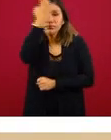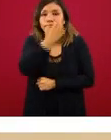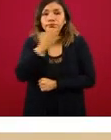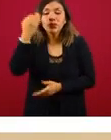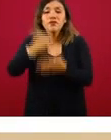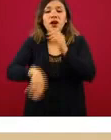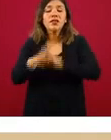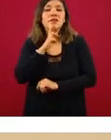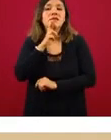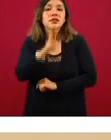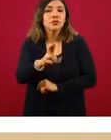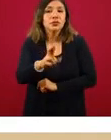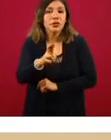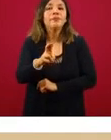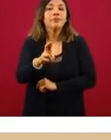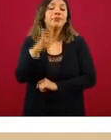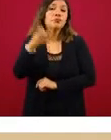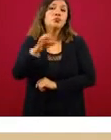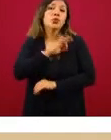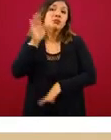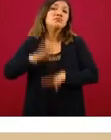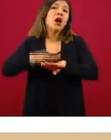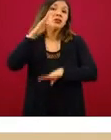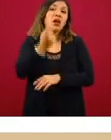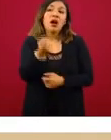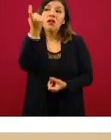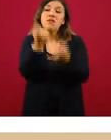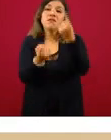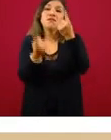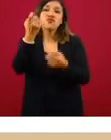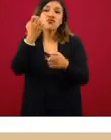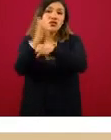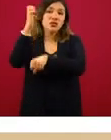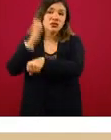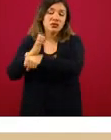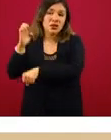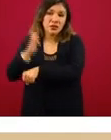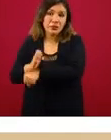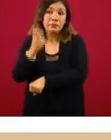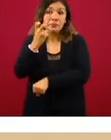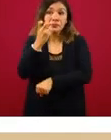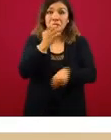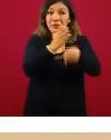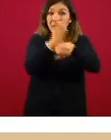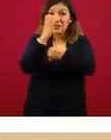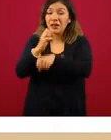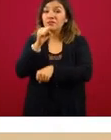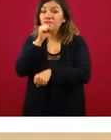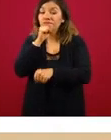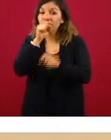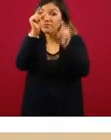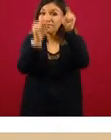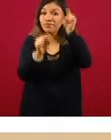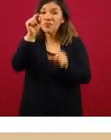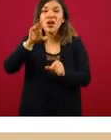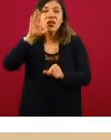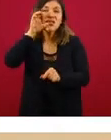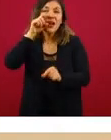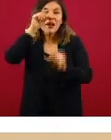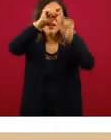resultados. Por lo tanto, este número pudiera incrementarse en esa misma proporción y en esas entidades federativas donde aparece el